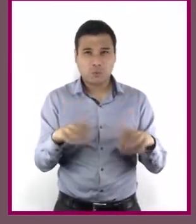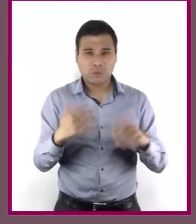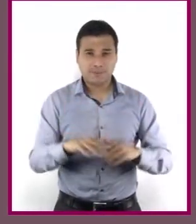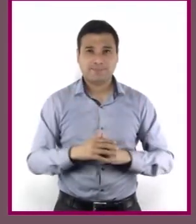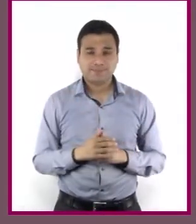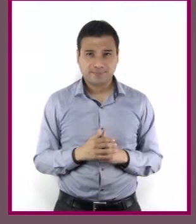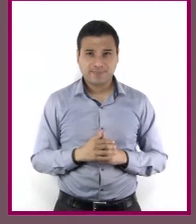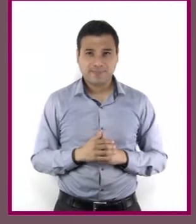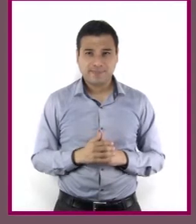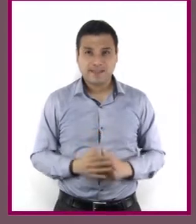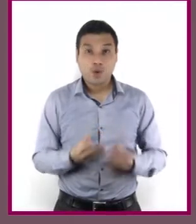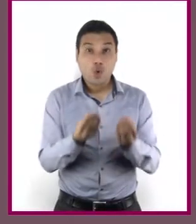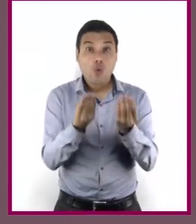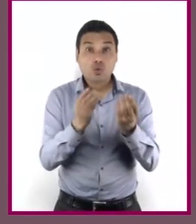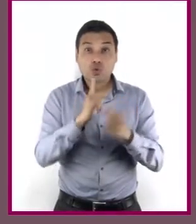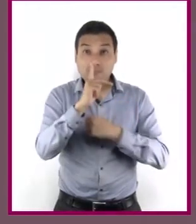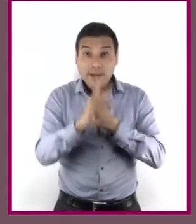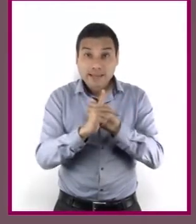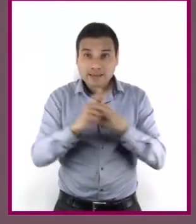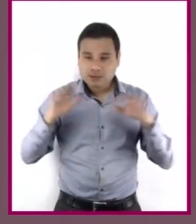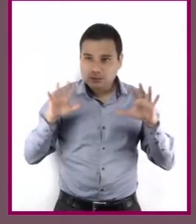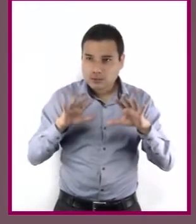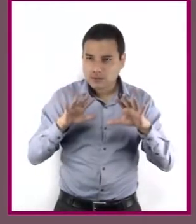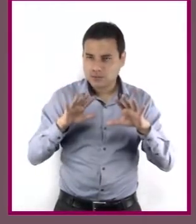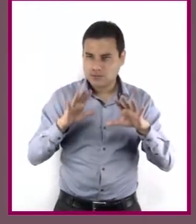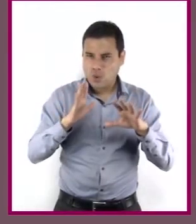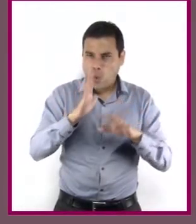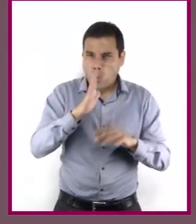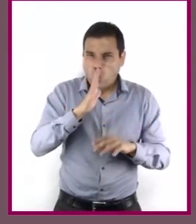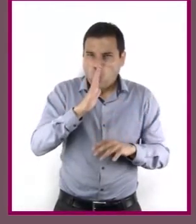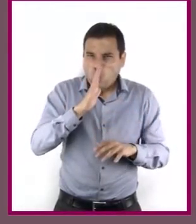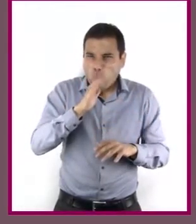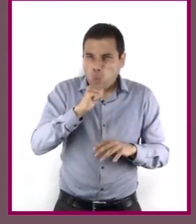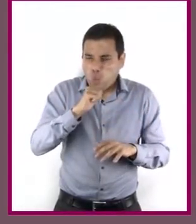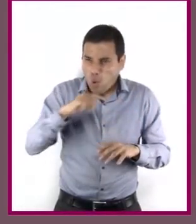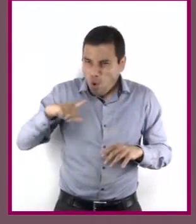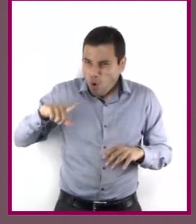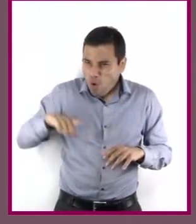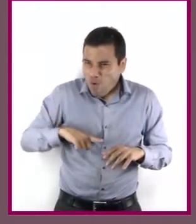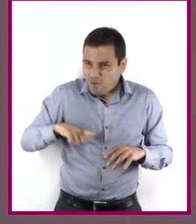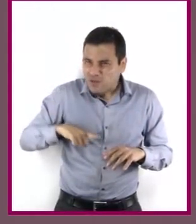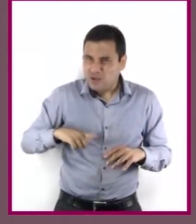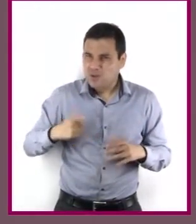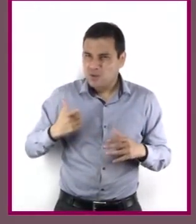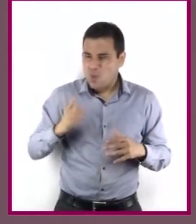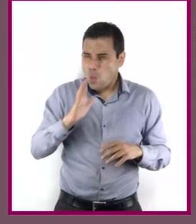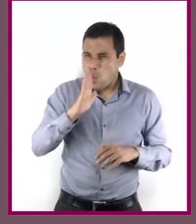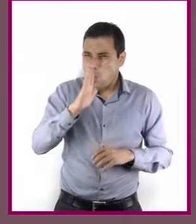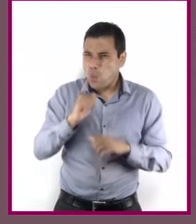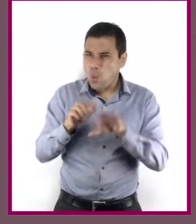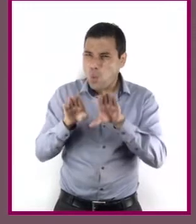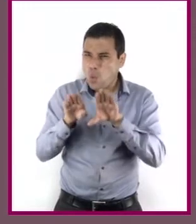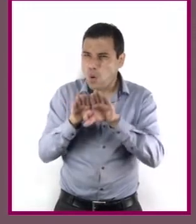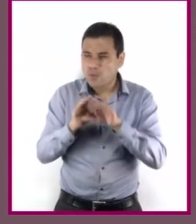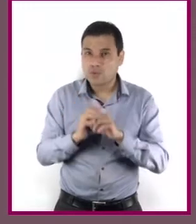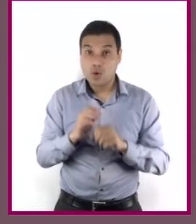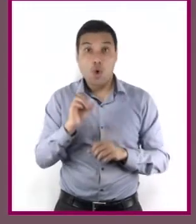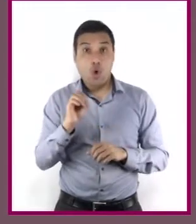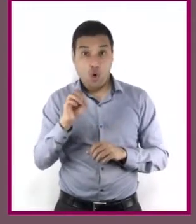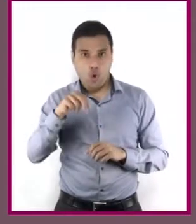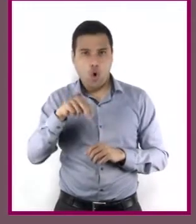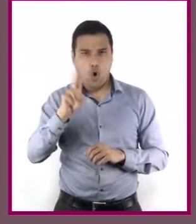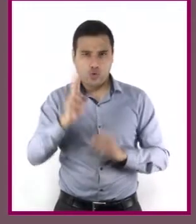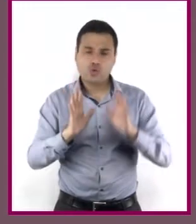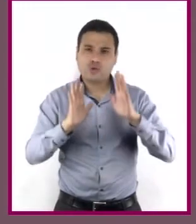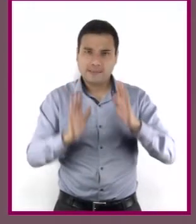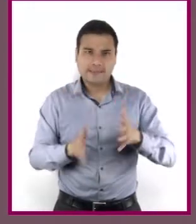Muchos países condenaron el apartheid y le dieron la espalda a la Sudáfrica blanca, reclamando en Naciones Unidas el fin